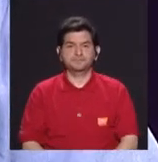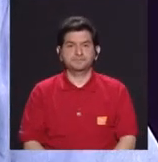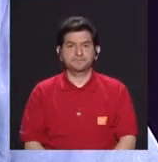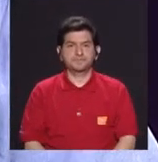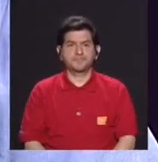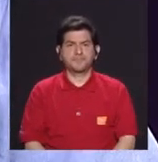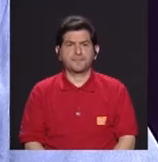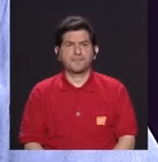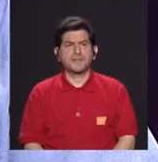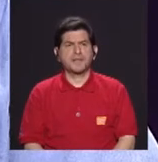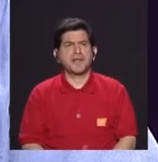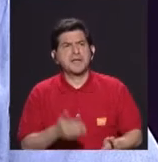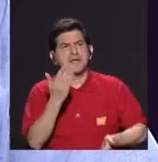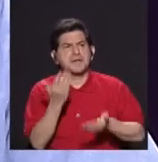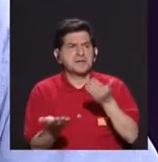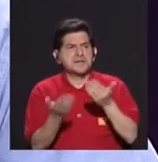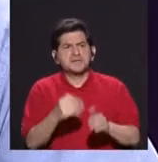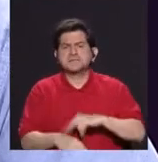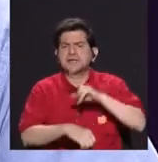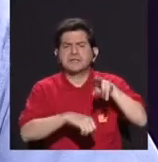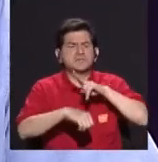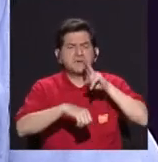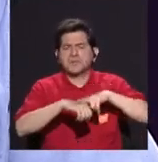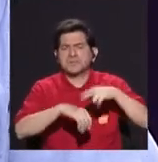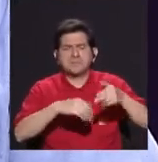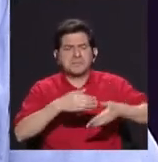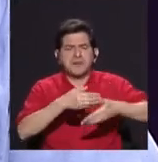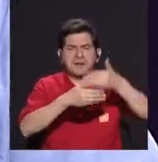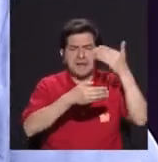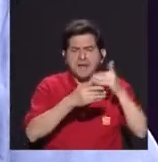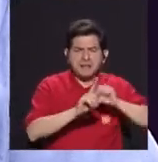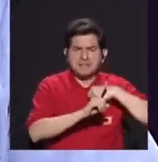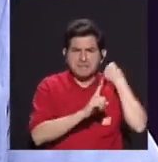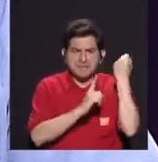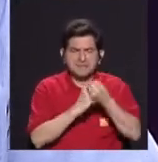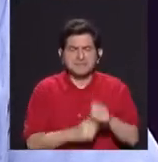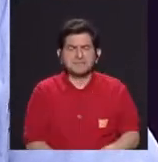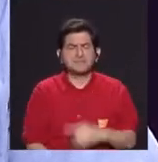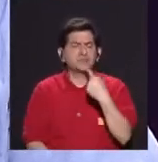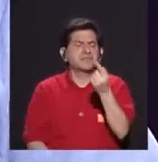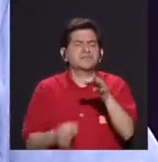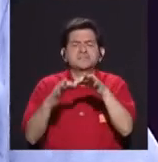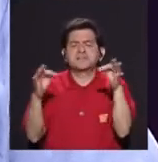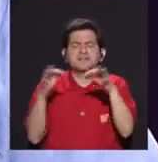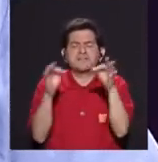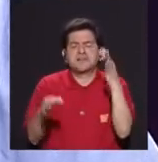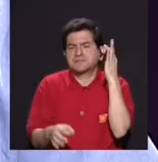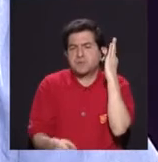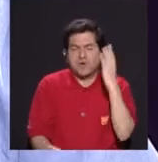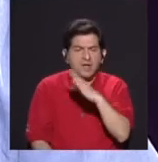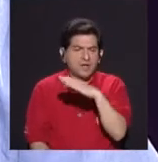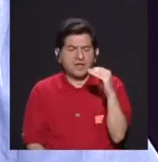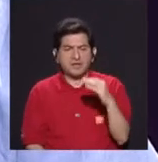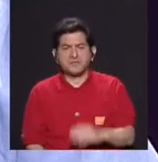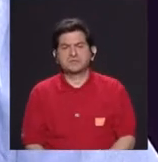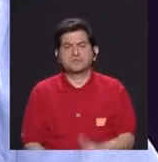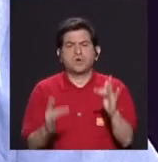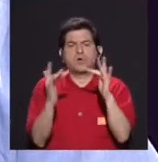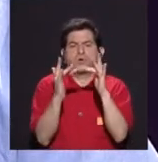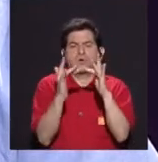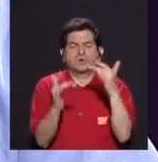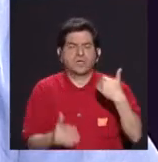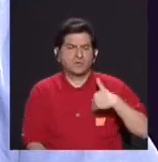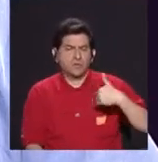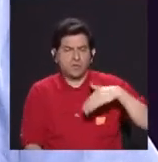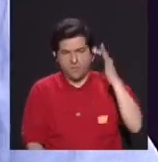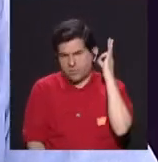antes era muy naturalizado la cuestión del piropo la cuestión de cierto tipo de contacto entre hombres y